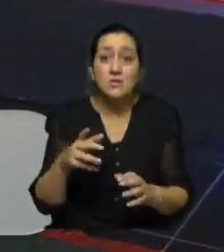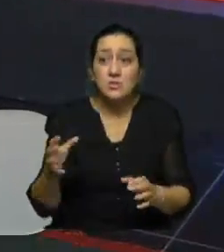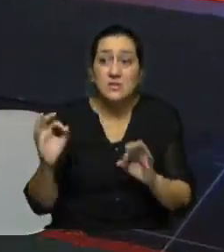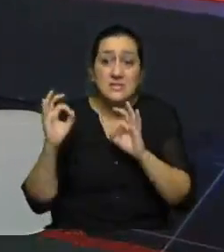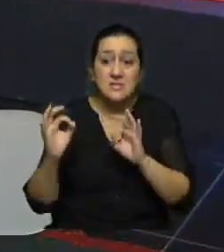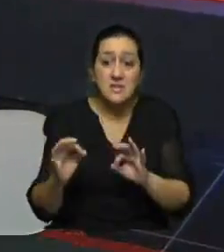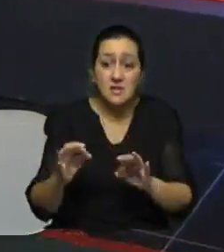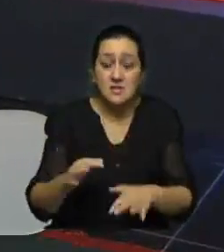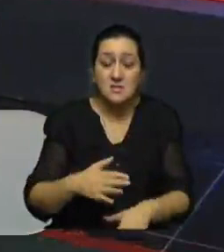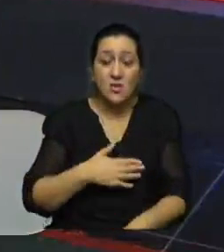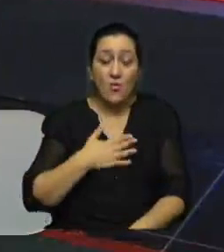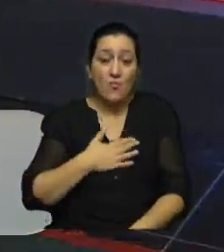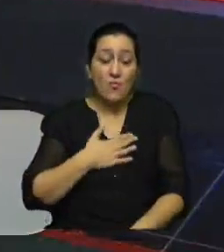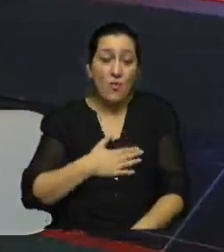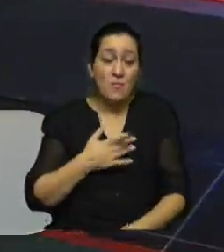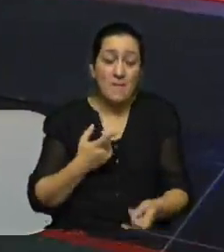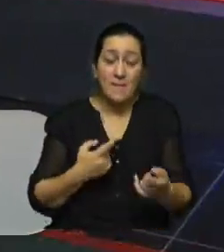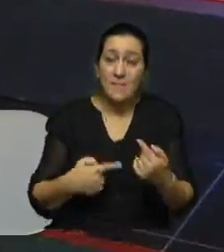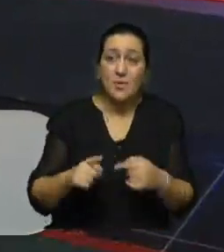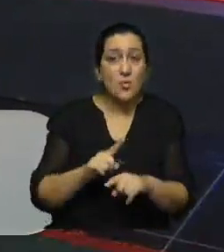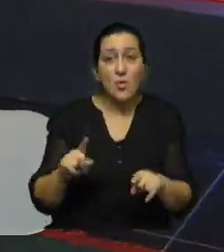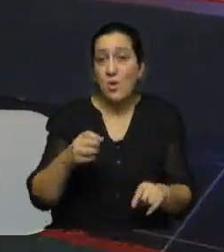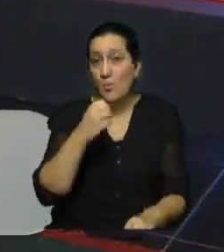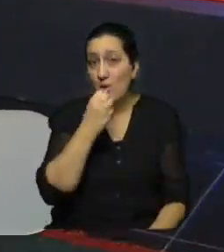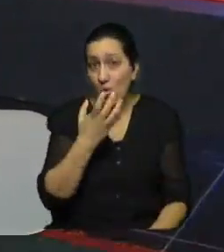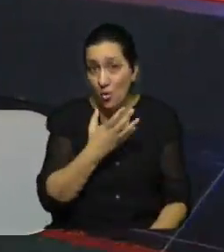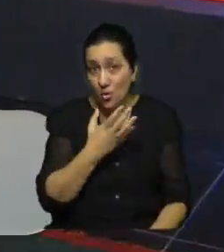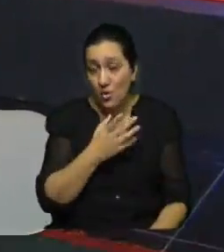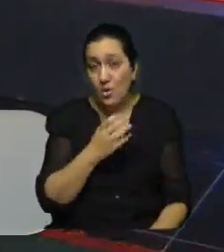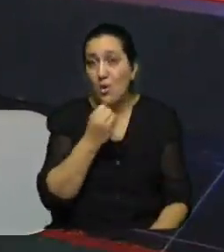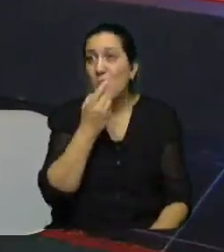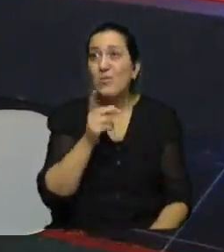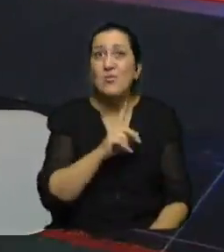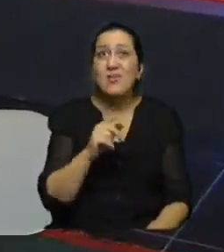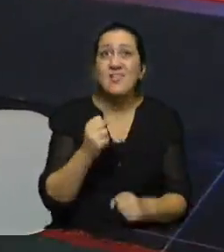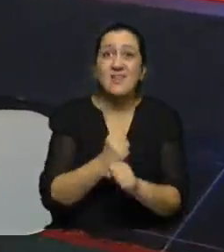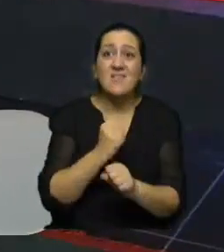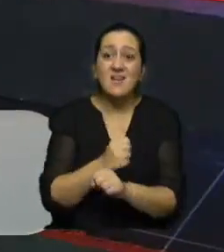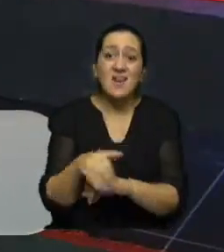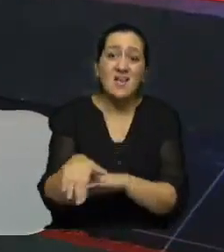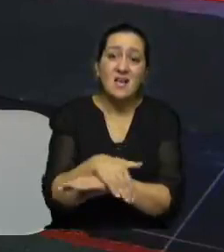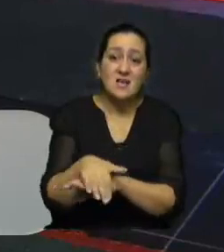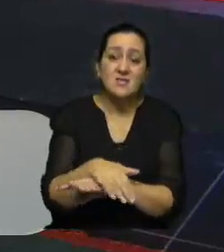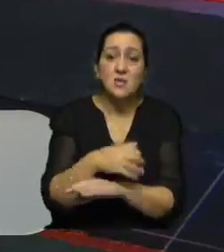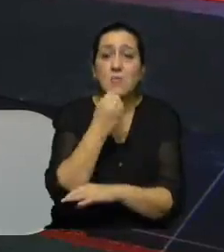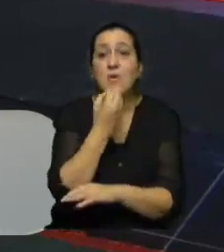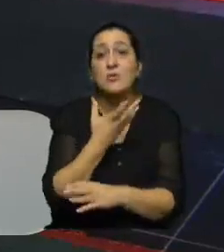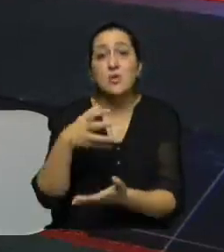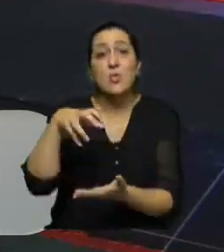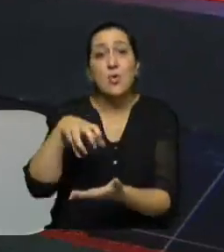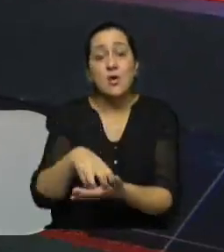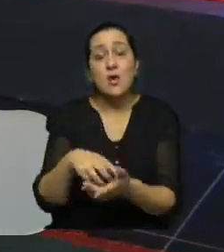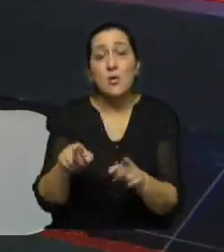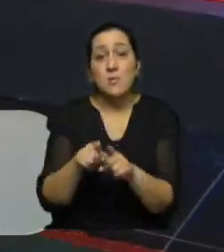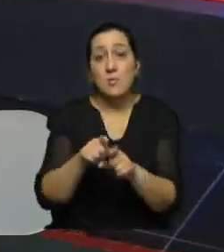conformes desde su visión, pero esto no es lo ideal. Lo ideal no es que esté en la calle vendiendo, sino que tuviera su local, igual que toda esta gente que tenés aquí. A